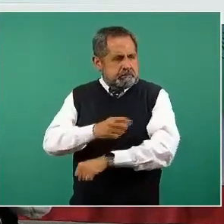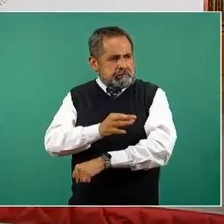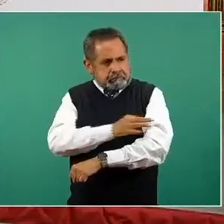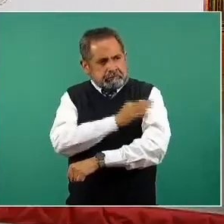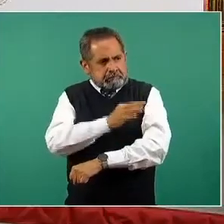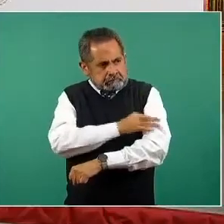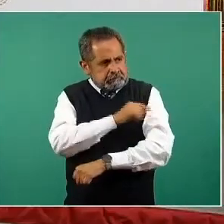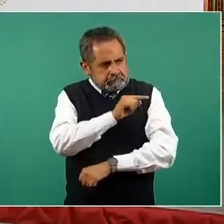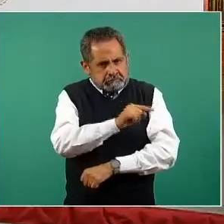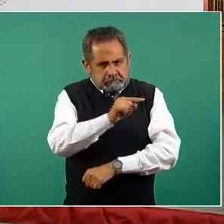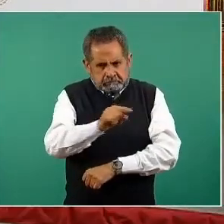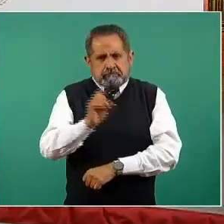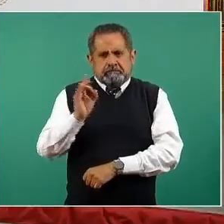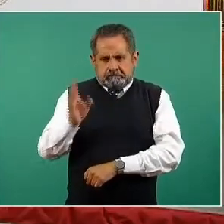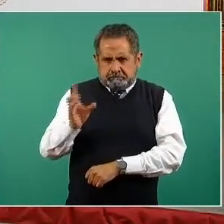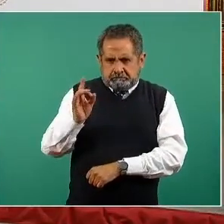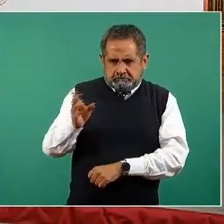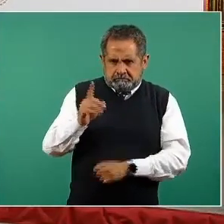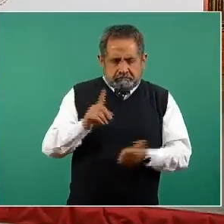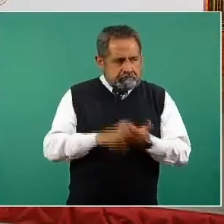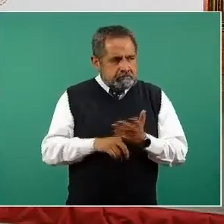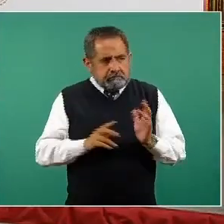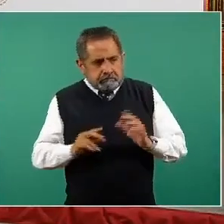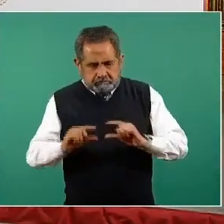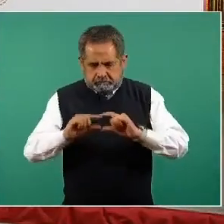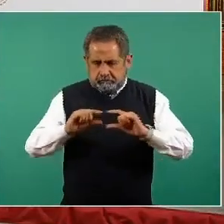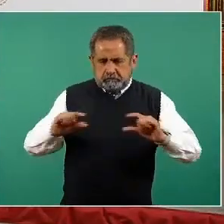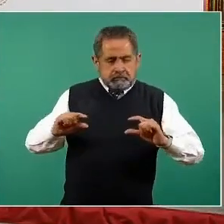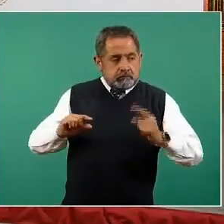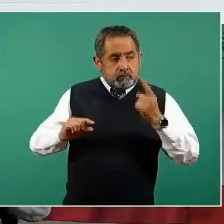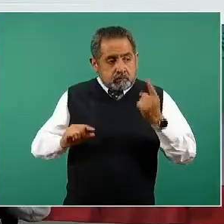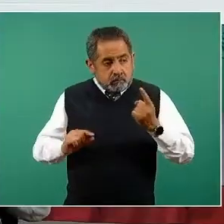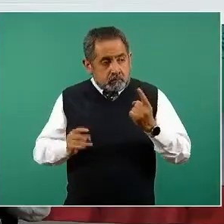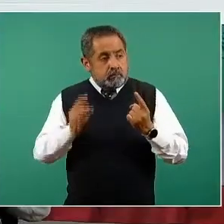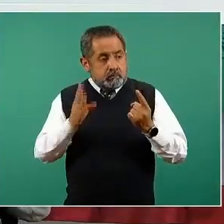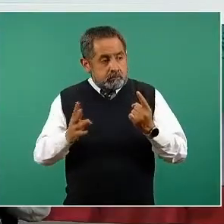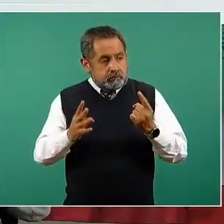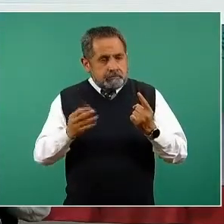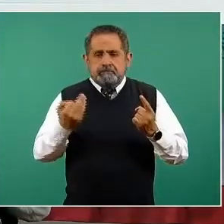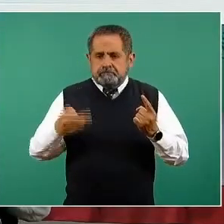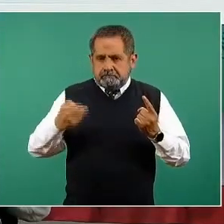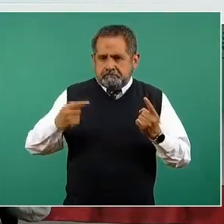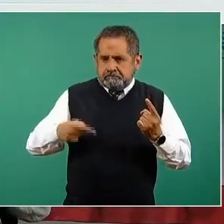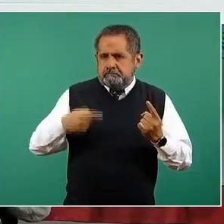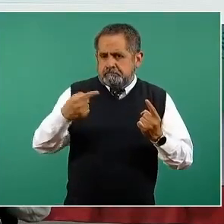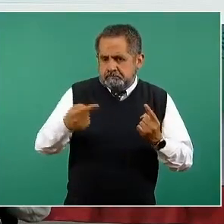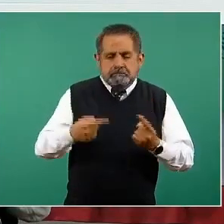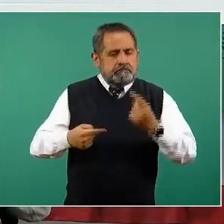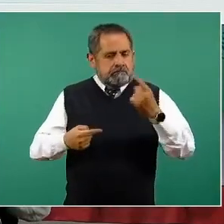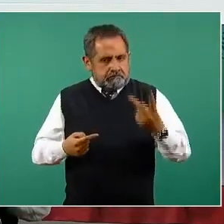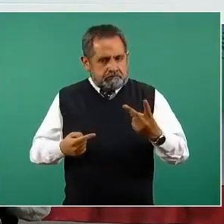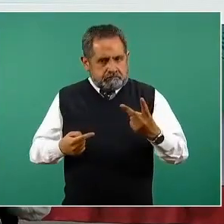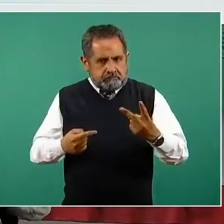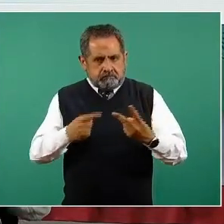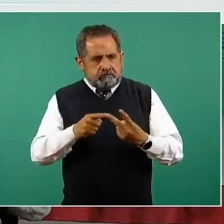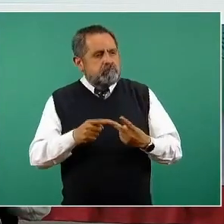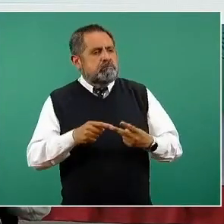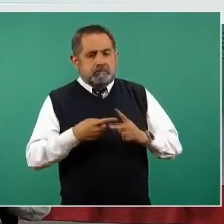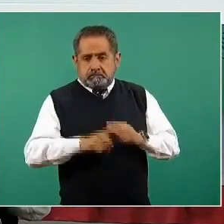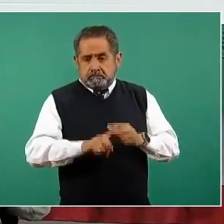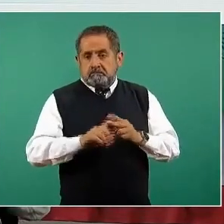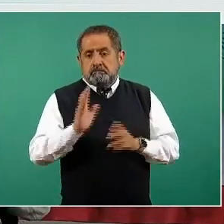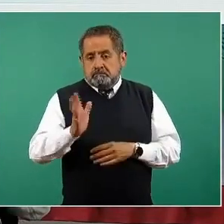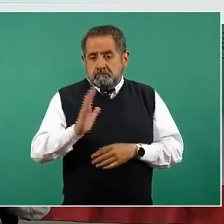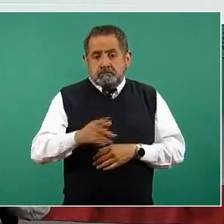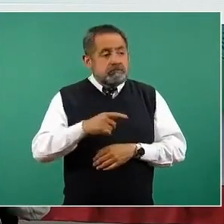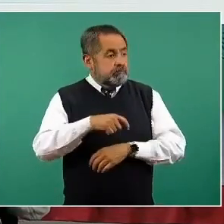atendiendo a esta población y dependiendo del tipo de vacuna, los primeros adultos mayores que empezaron a recibir sus dosis, pues bueno,